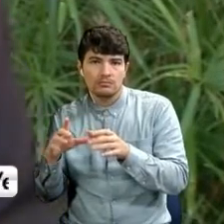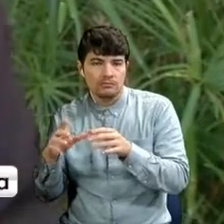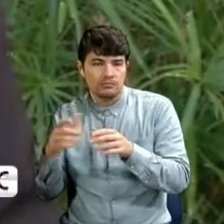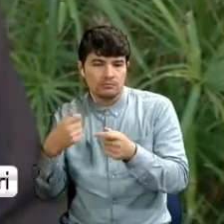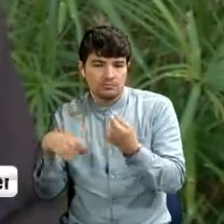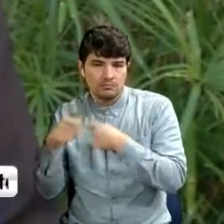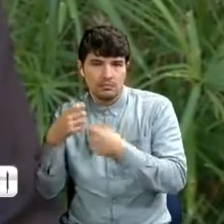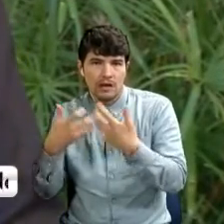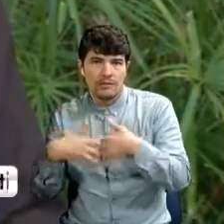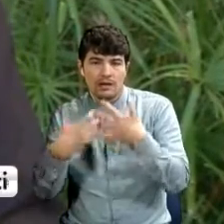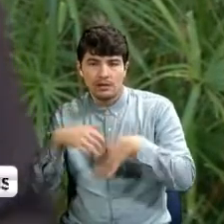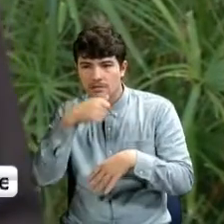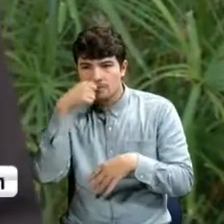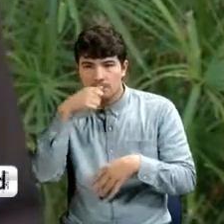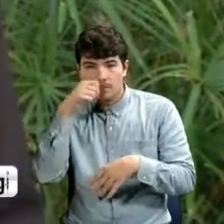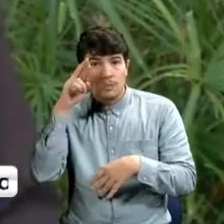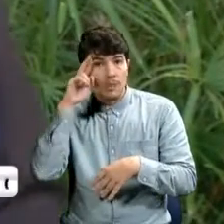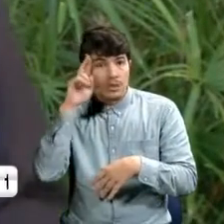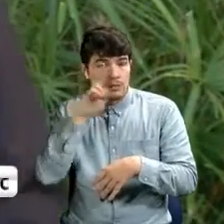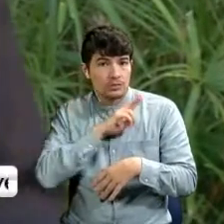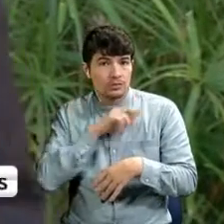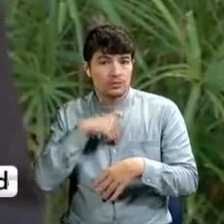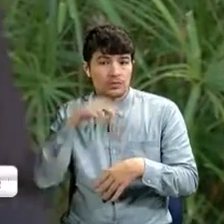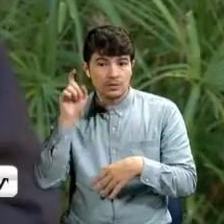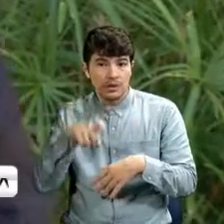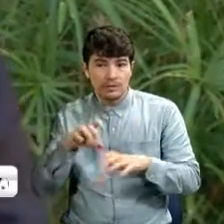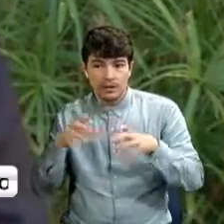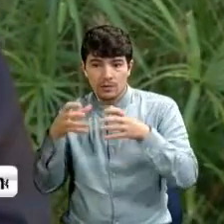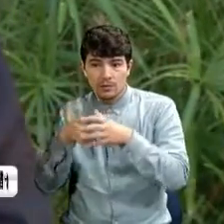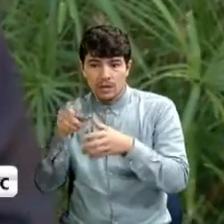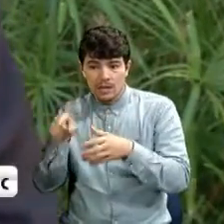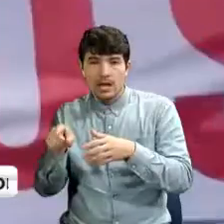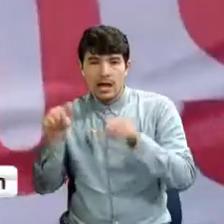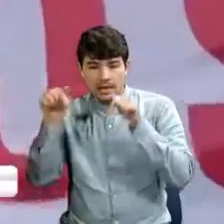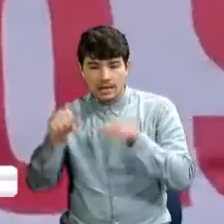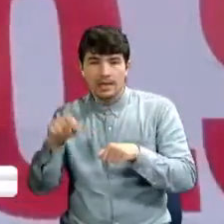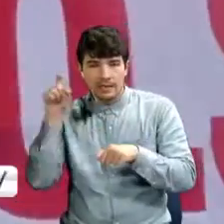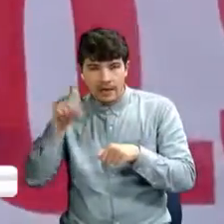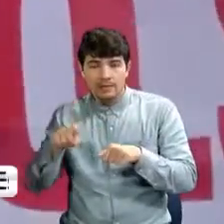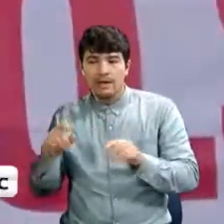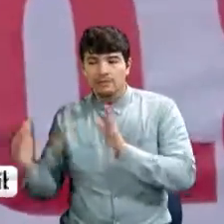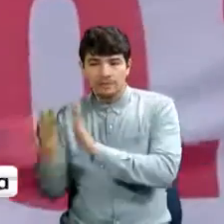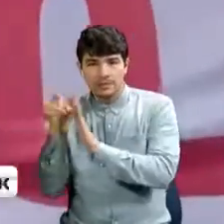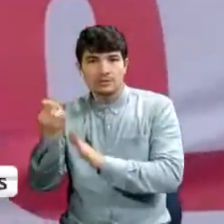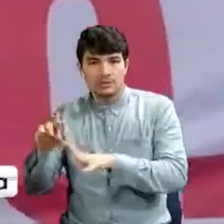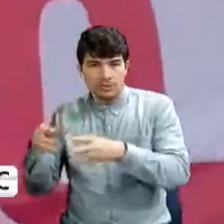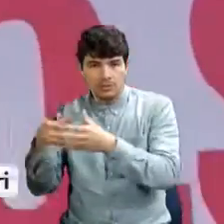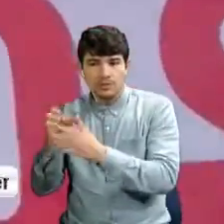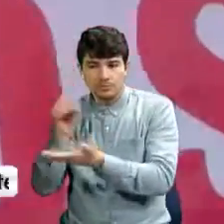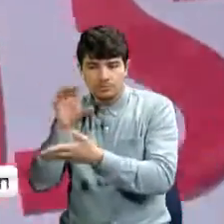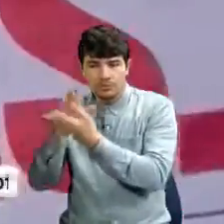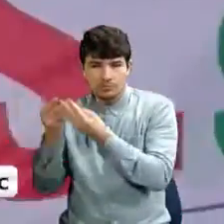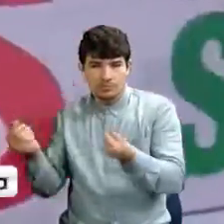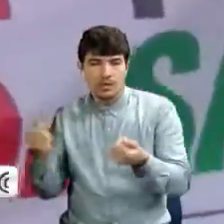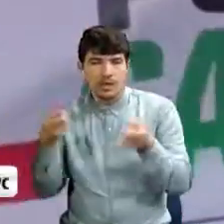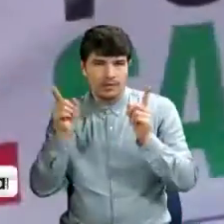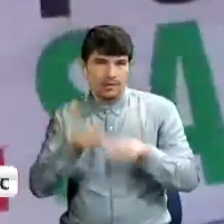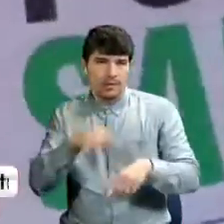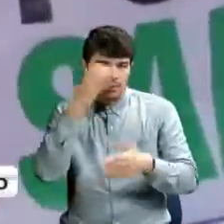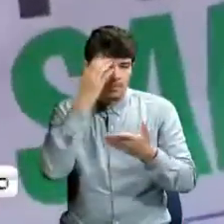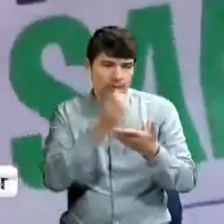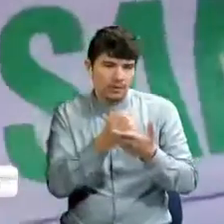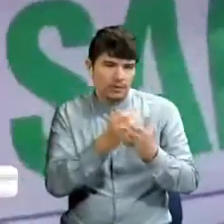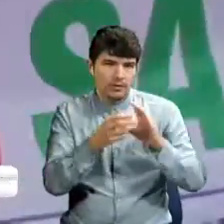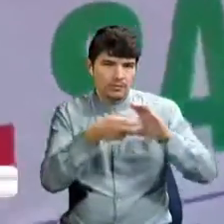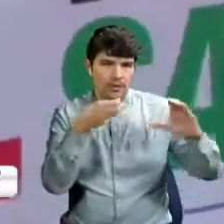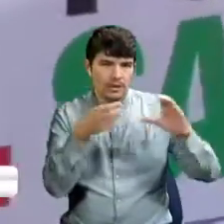lo que se viene haciendo y me parece que hay que incrementarlo es aquí hay que enfrentar esas bandas también dio a conocer su postura sobre la explotación minera en la provincia de